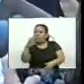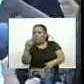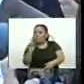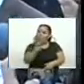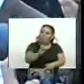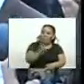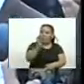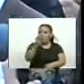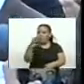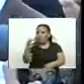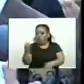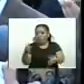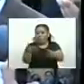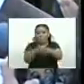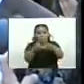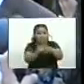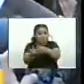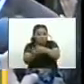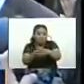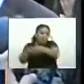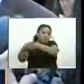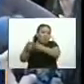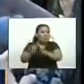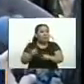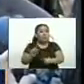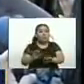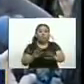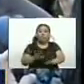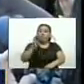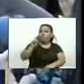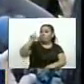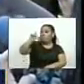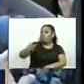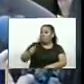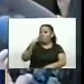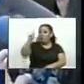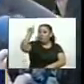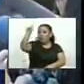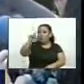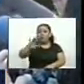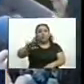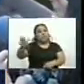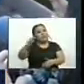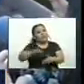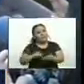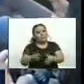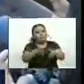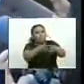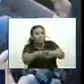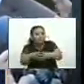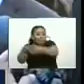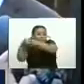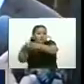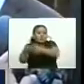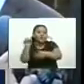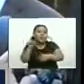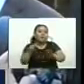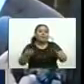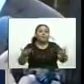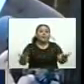como prueba piloto, pero Dios mediante, en los próximos días sale el nuevo y aparte de esto,